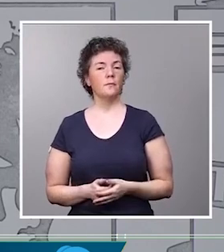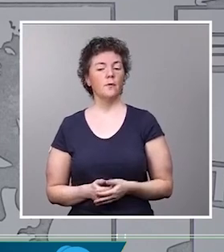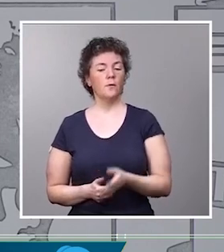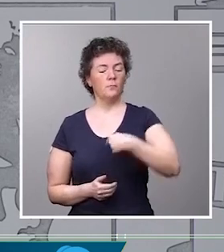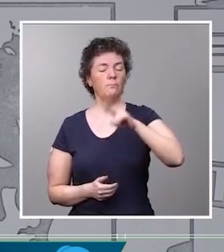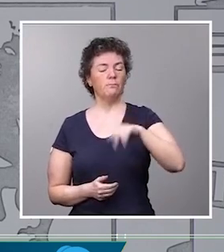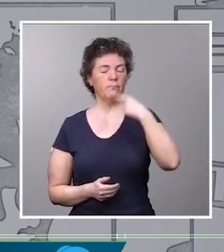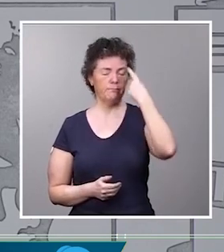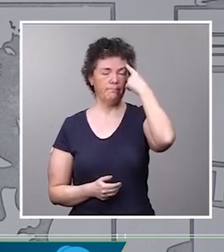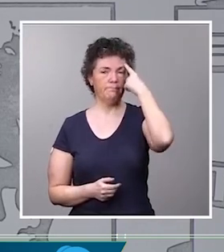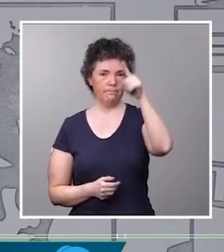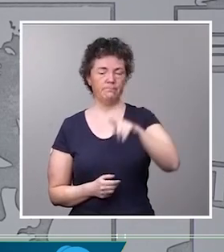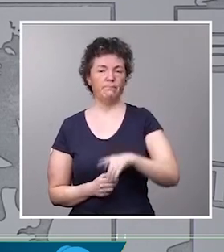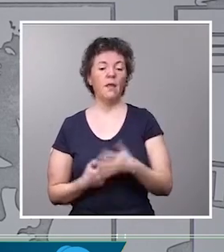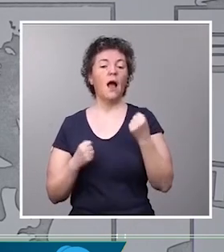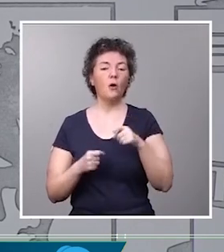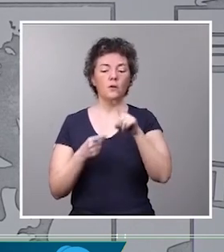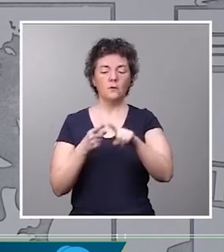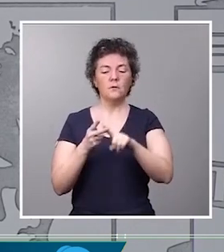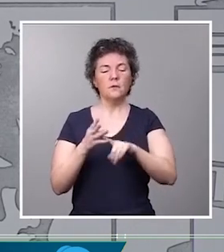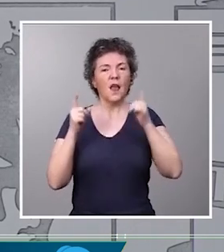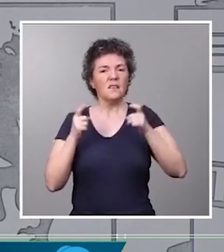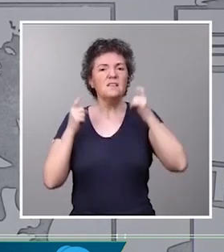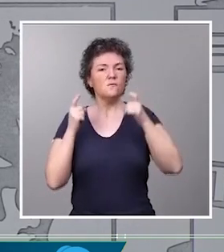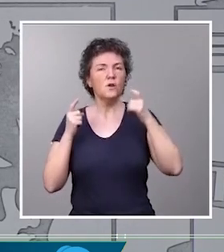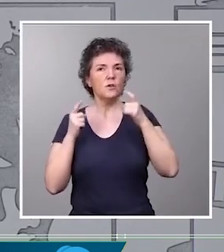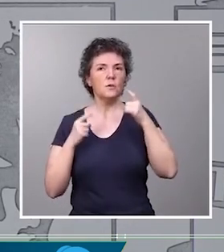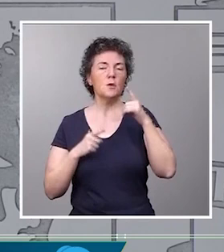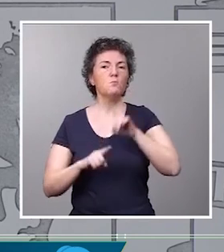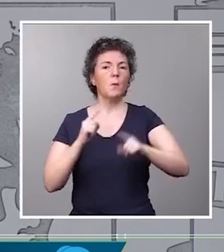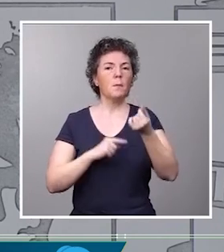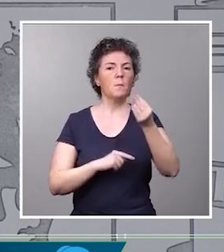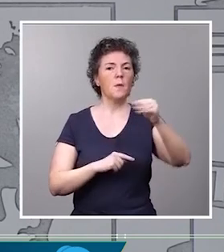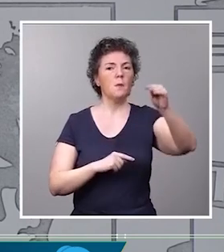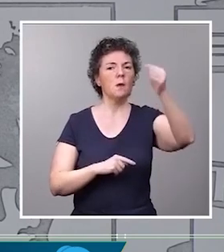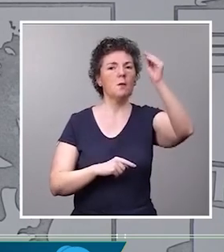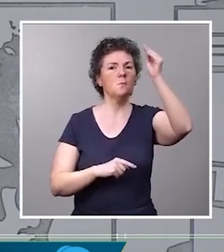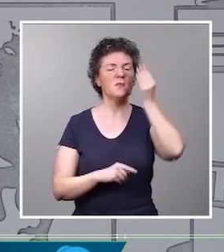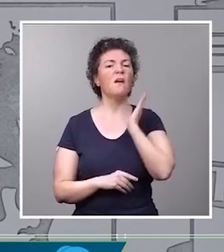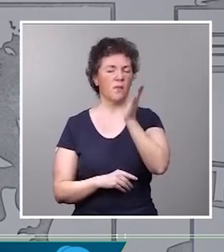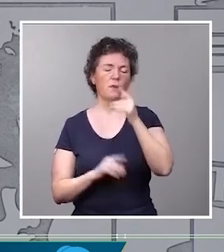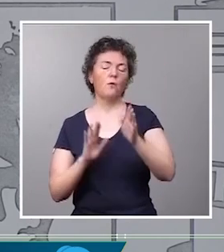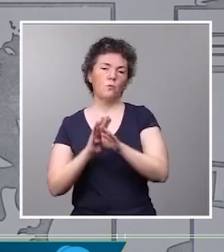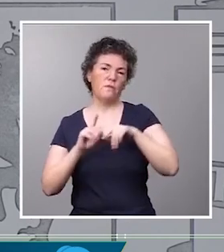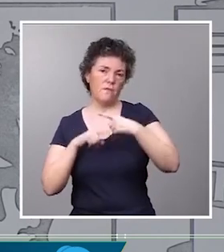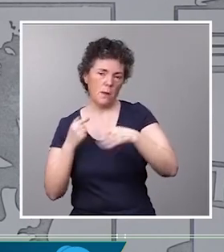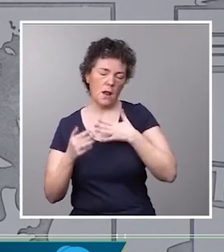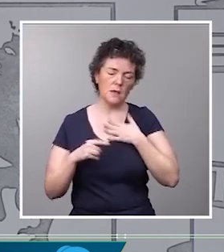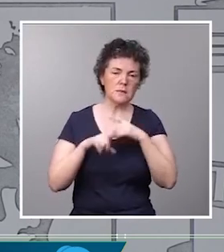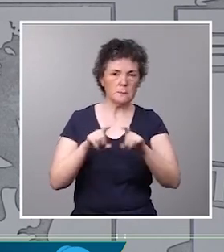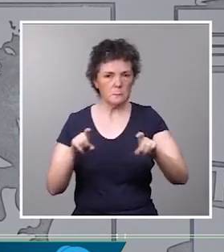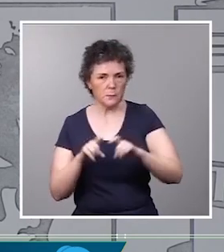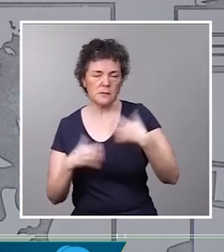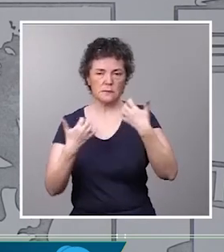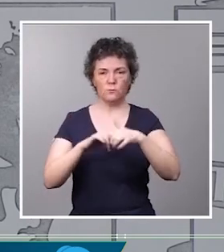muchísimo antes y en mayor profundidad. Además, no olvidemos que Bruselas ahora indicará en los próximos